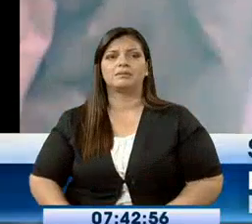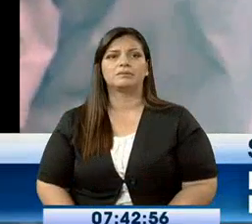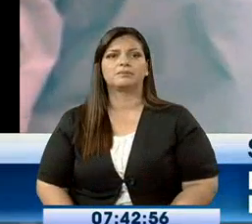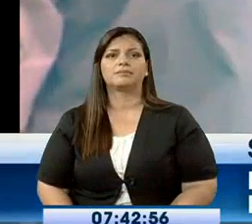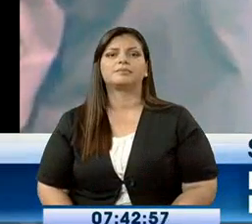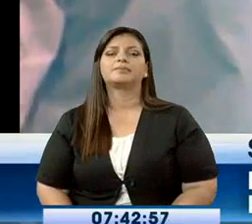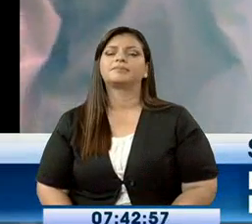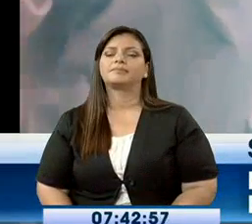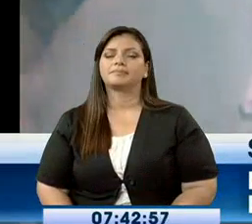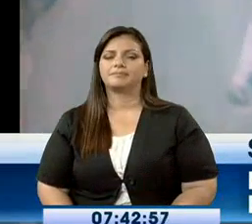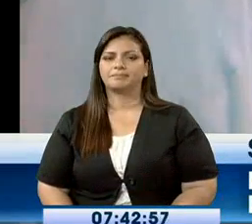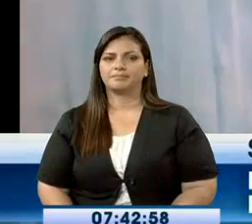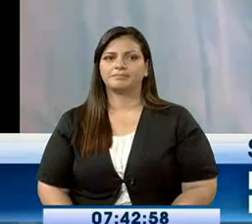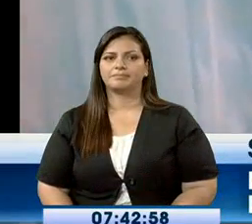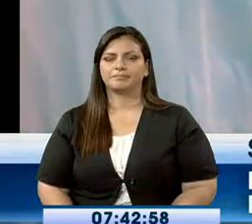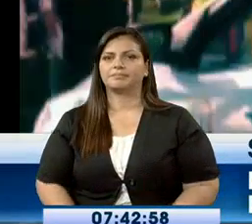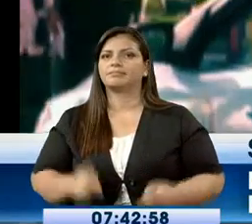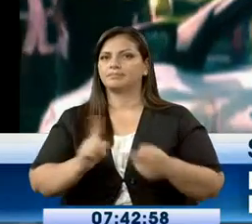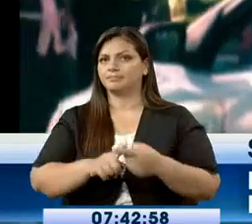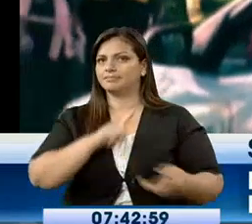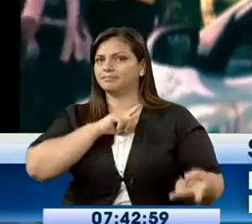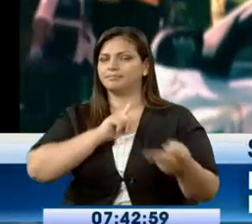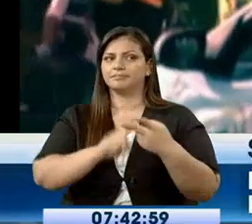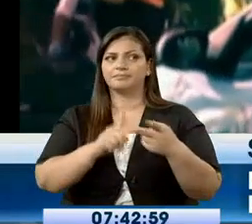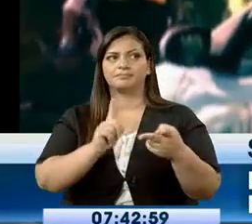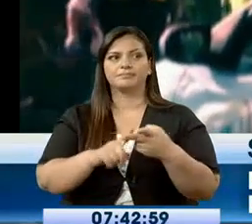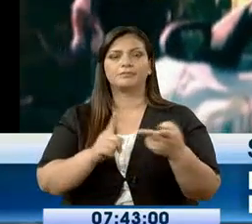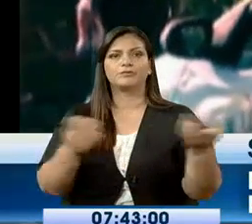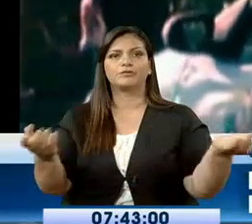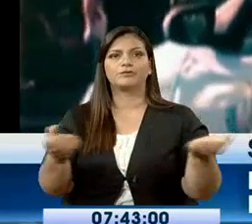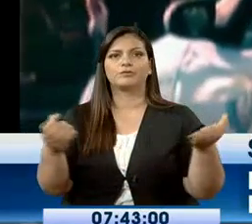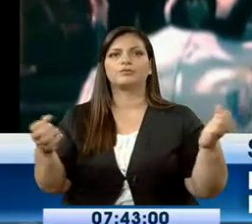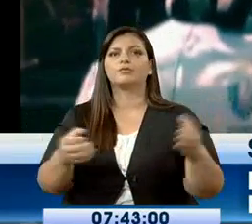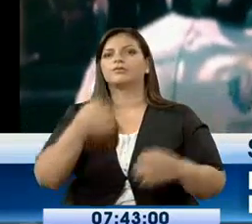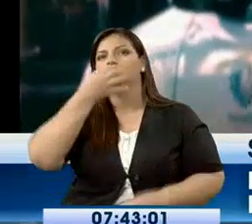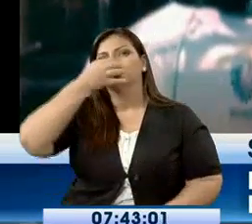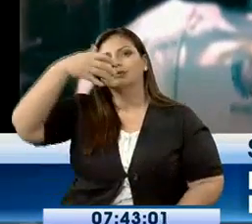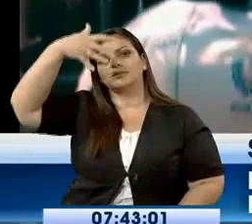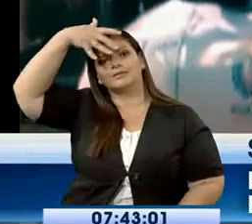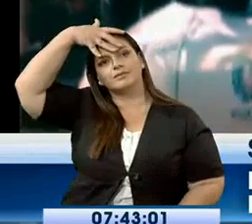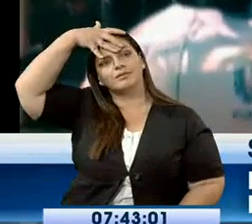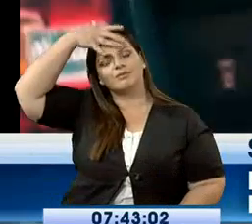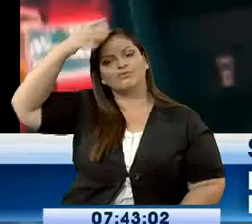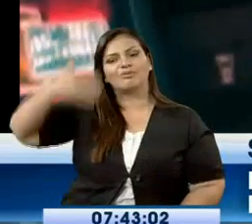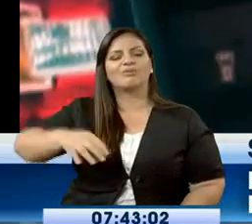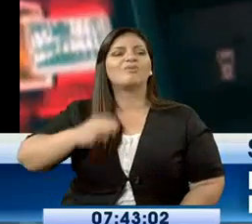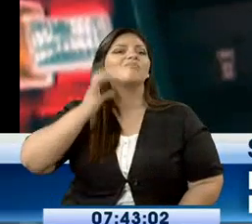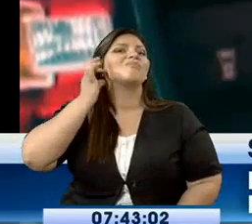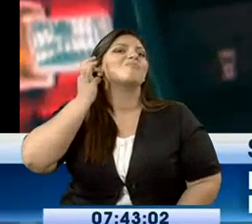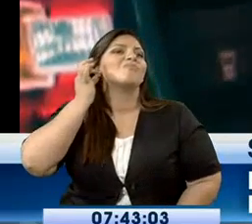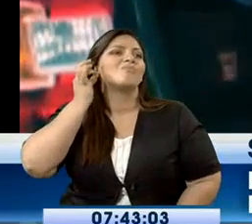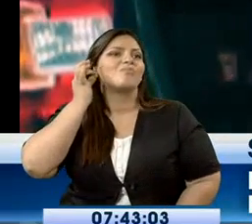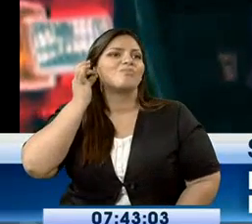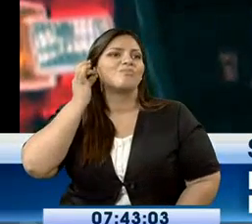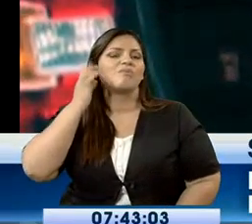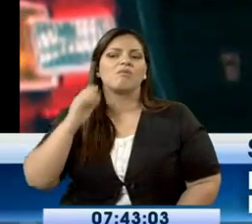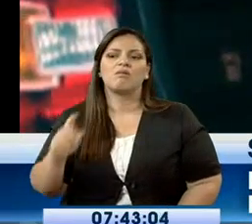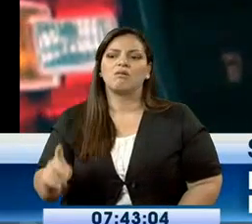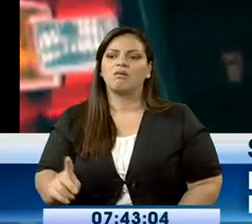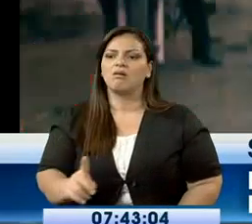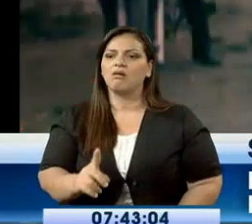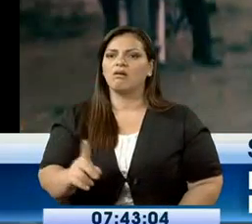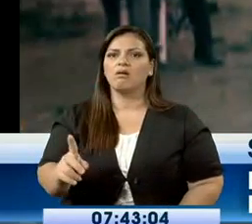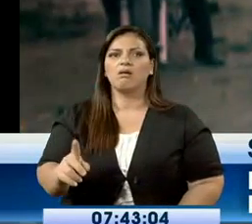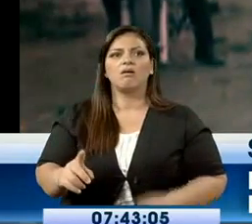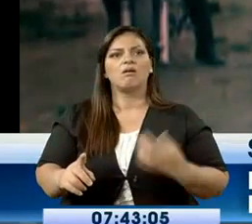de semana, la comunidad Atahualpa, en la provincia de Santo Domingo de los Áchilas, amaneció incrédula tras conocer un presunto